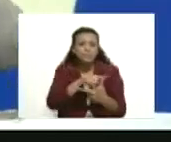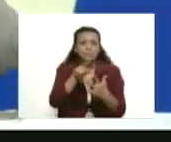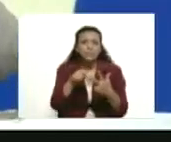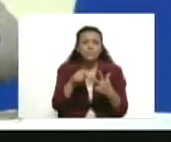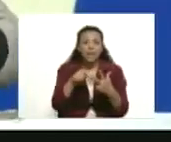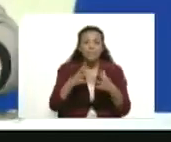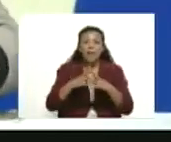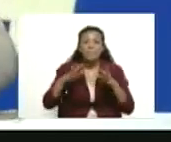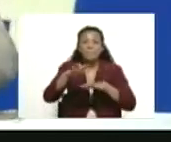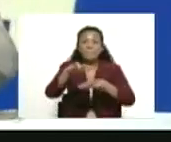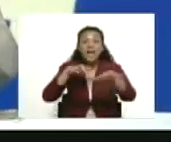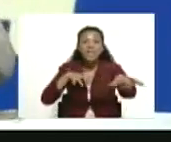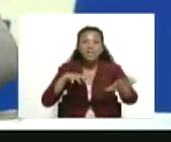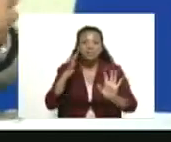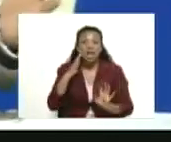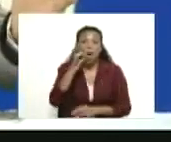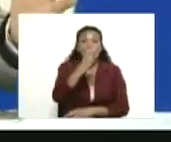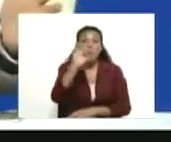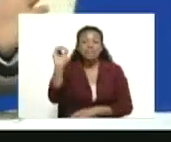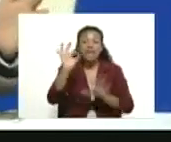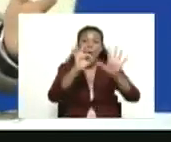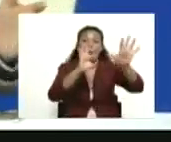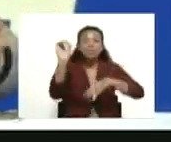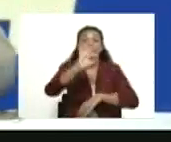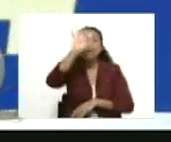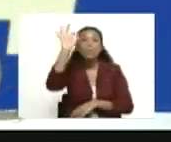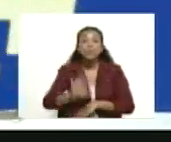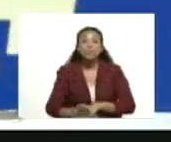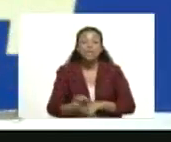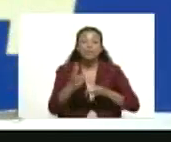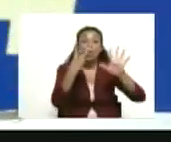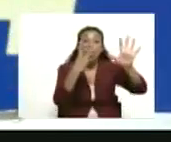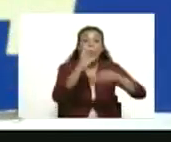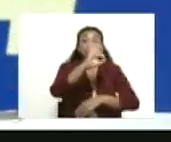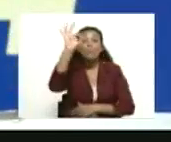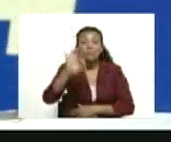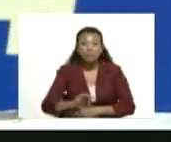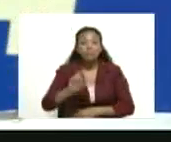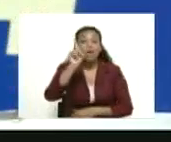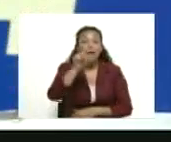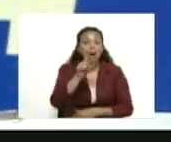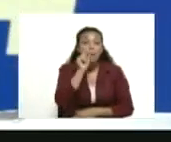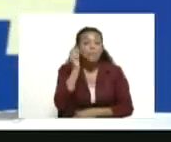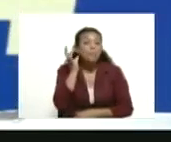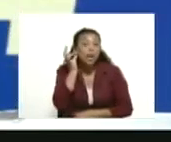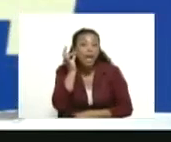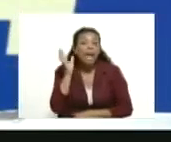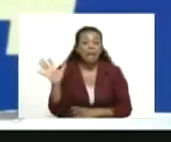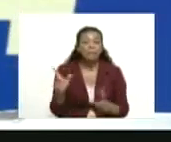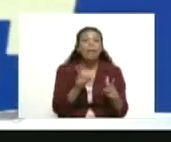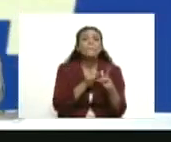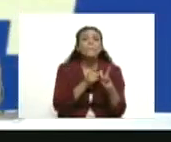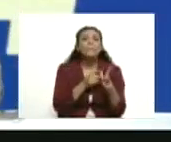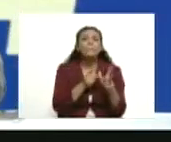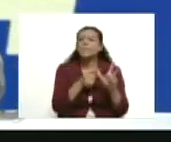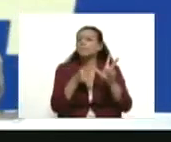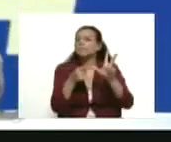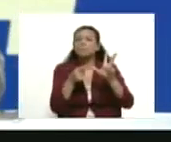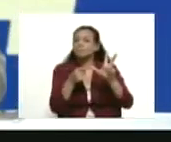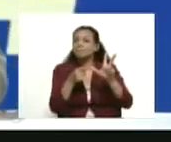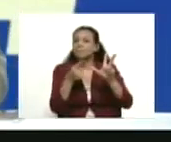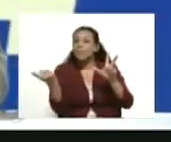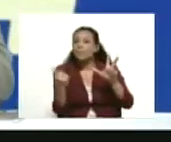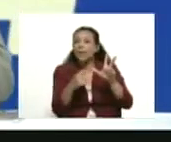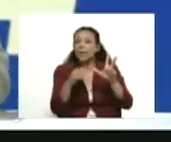la inmensa mayoría, yo diría el 80% o más de los venezolanos y venezolanas. En primer lugar, el